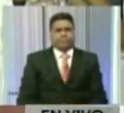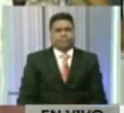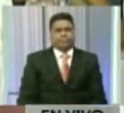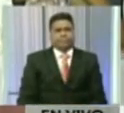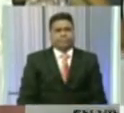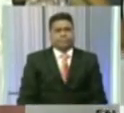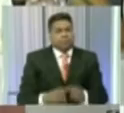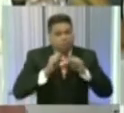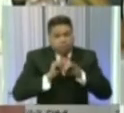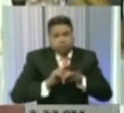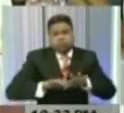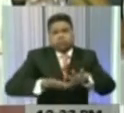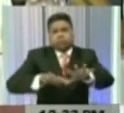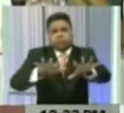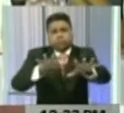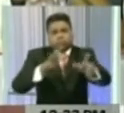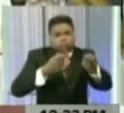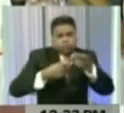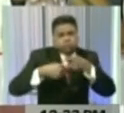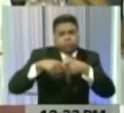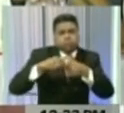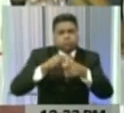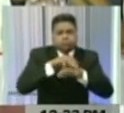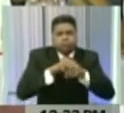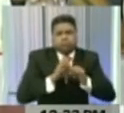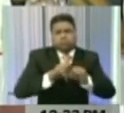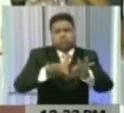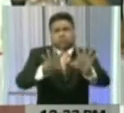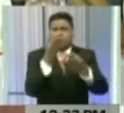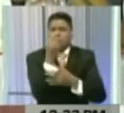Y esa distribución de alimentos tiene que ser